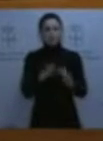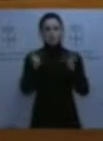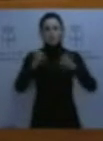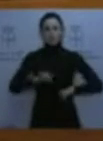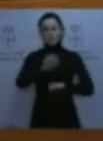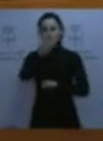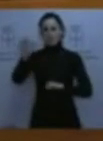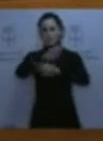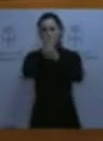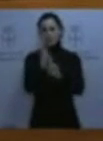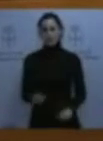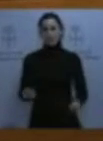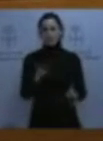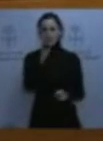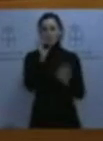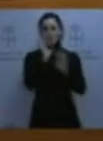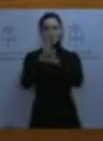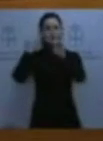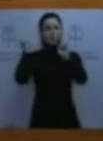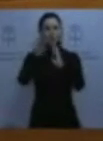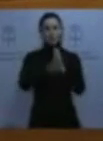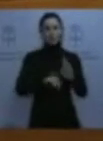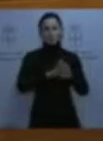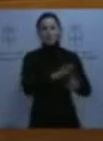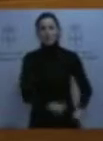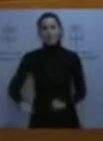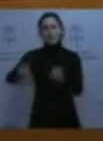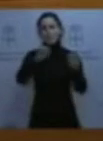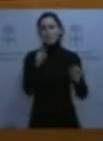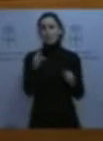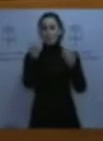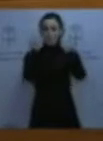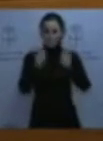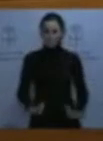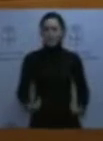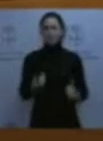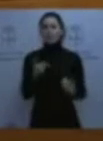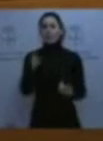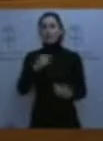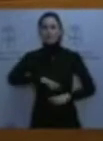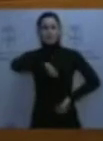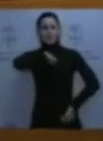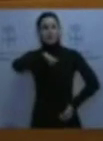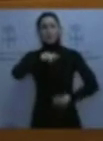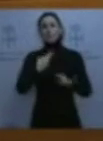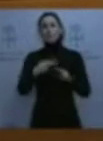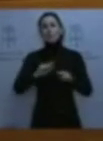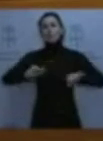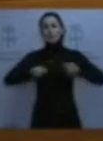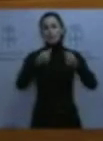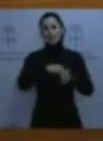e internacionales y los protocolos en defensa de los derechos humanos y de los derechos civiles y políticos firmados por